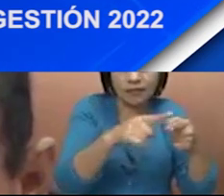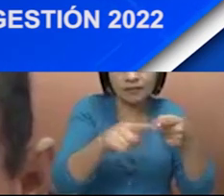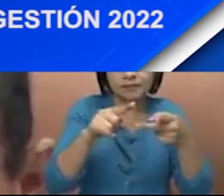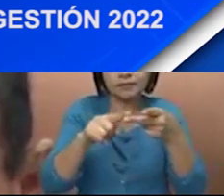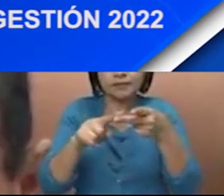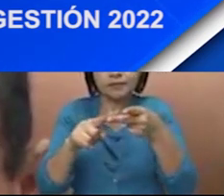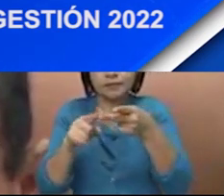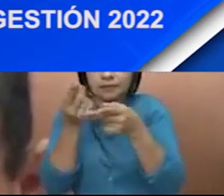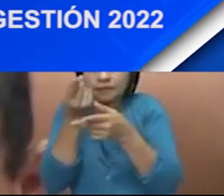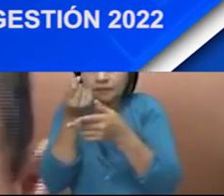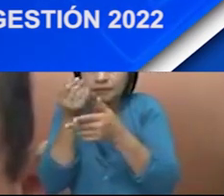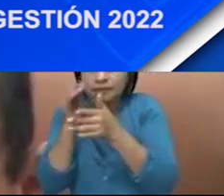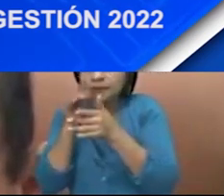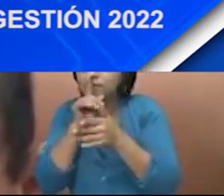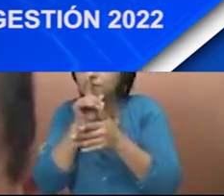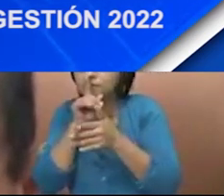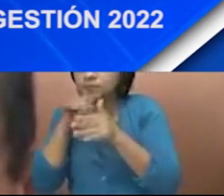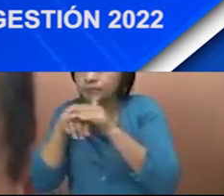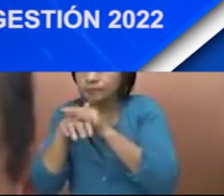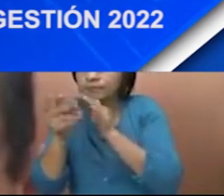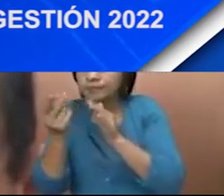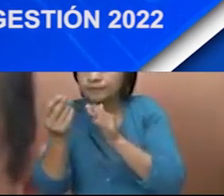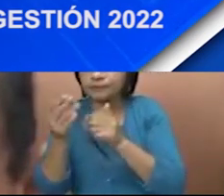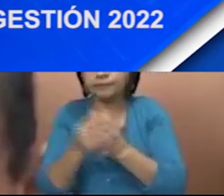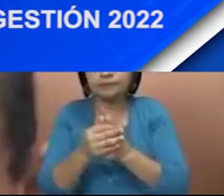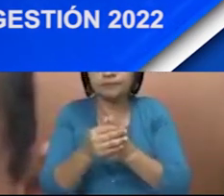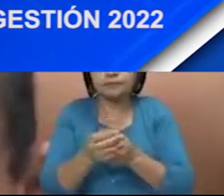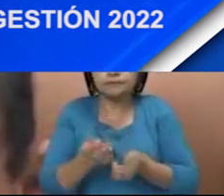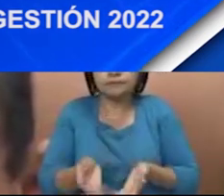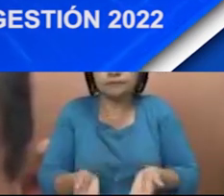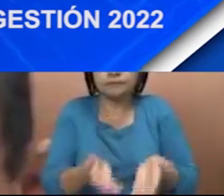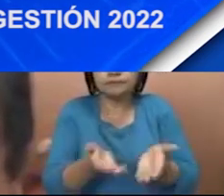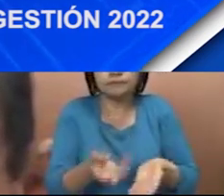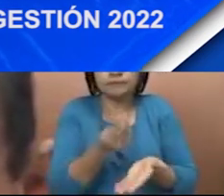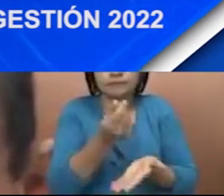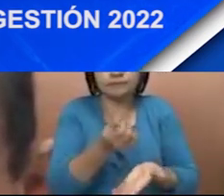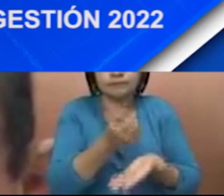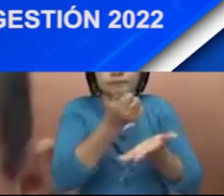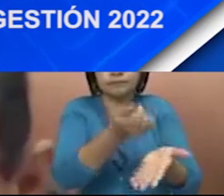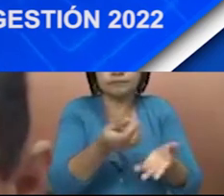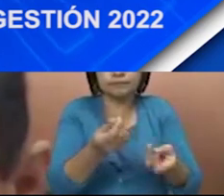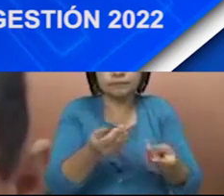el blanqueo de capitales y el financiamiento para las